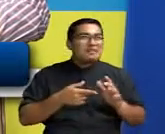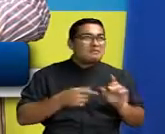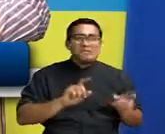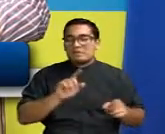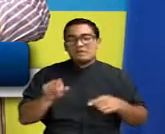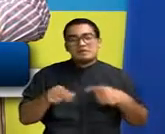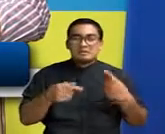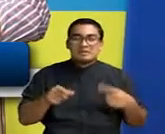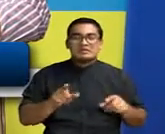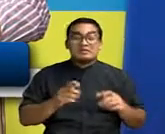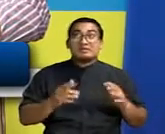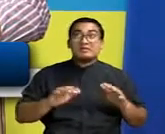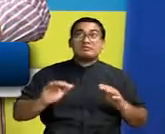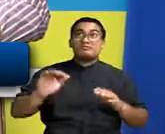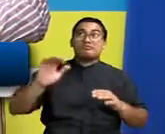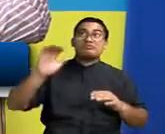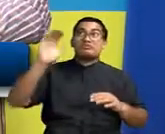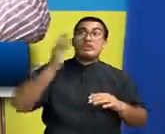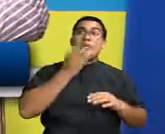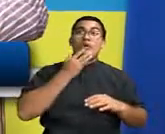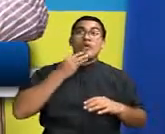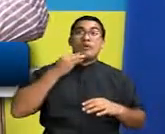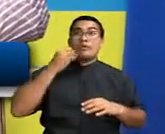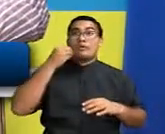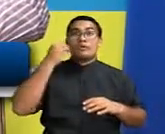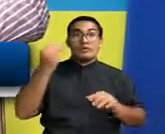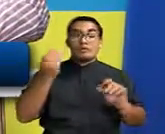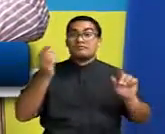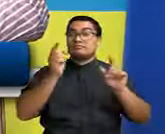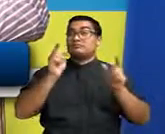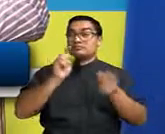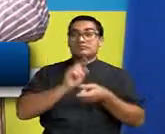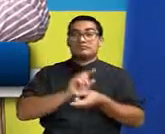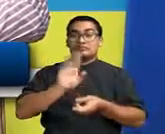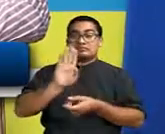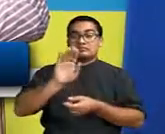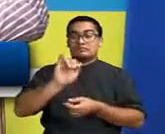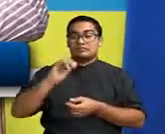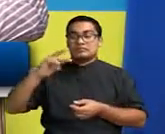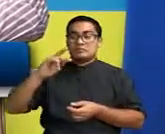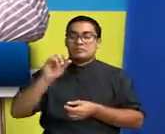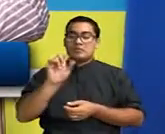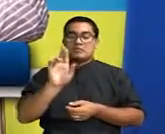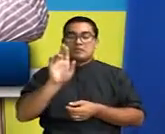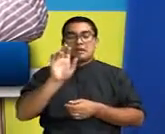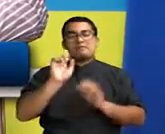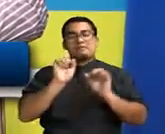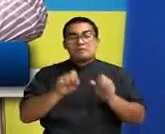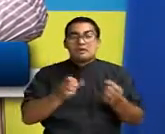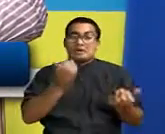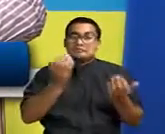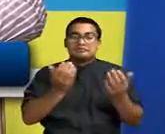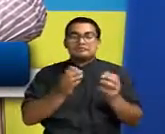en la adolescencia o en la juventud en un trastorno bipolar, se menciona, no siempre, ¿verdad?, pero puede suceder.